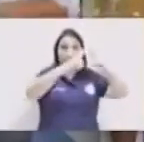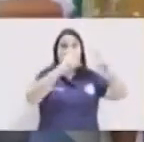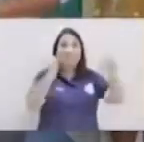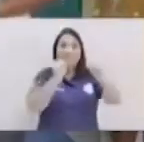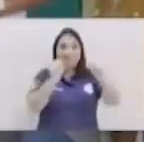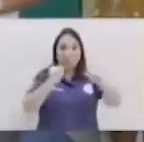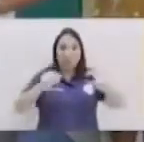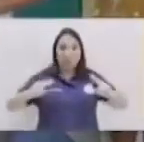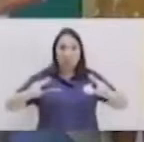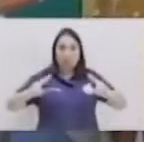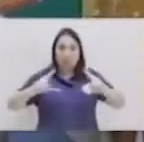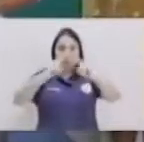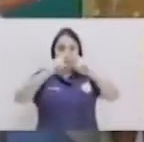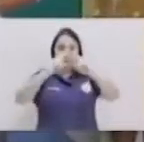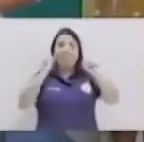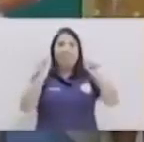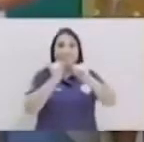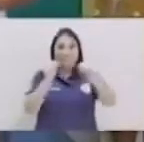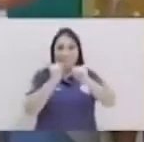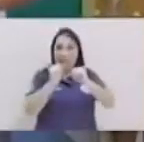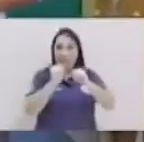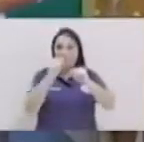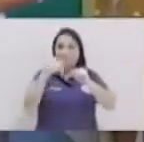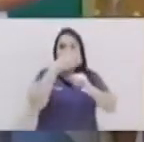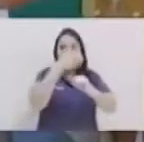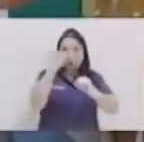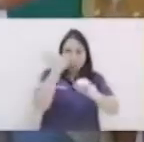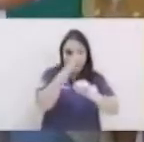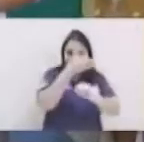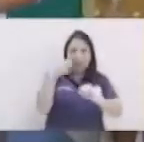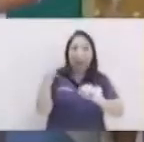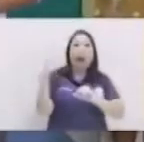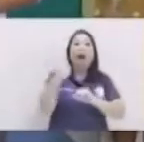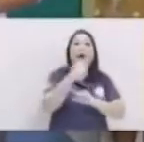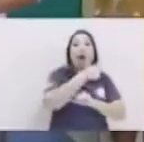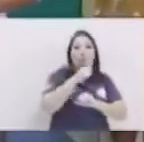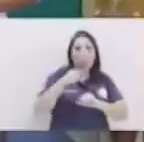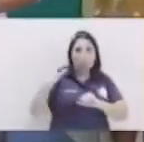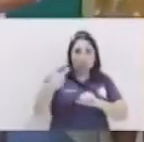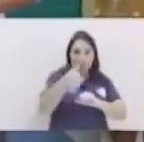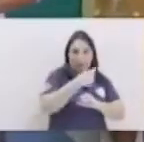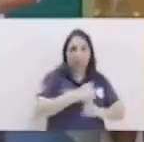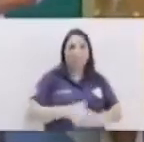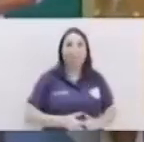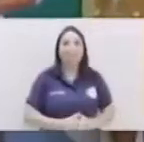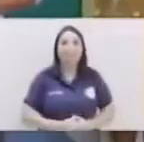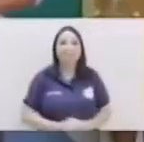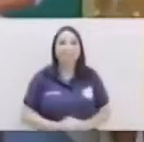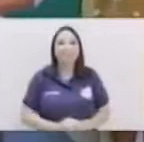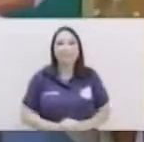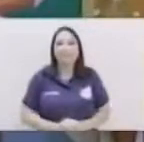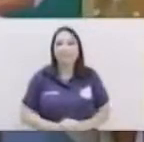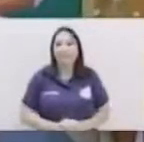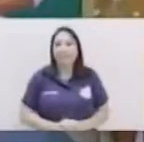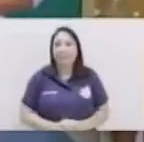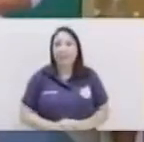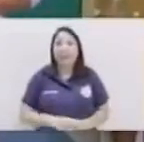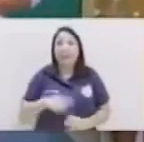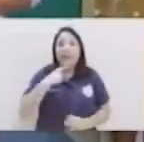ahora vamos a pintar lo que es el agua. Siempre hay que recordar que el agua es el espejo